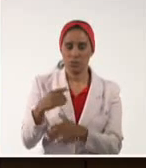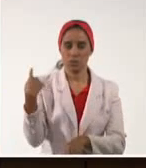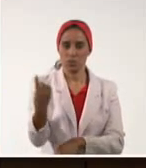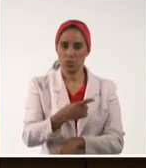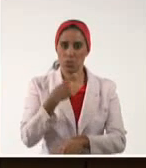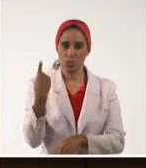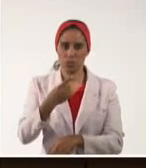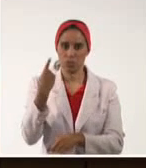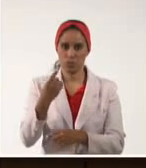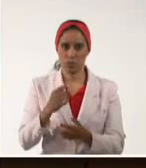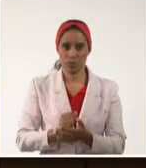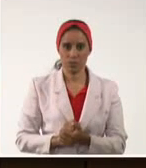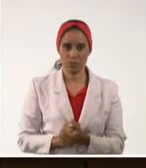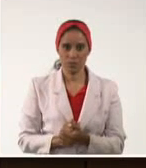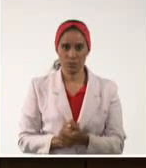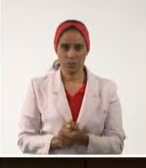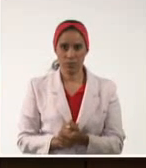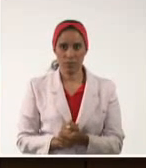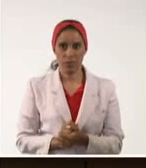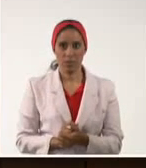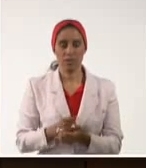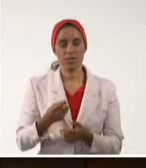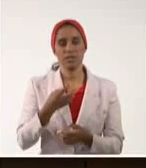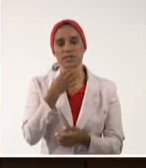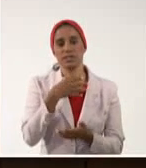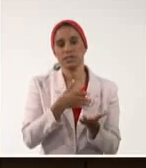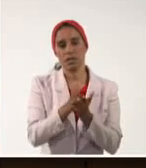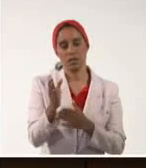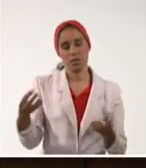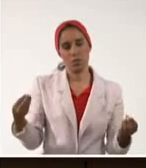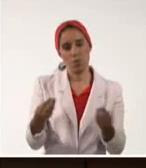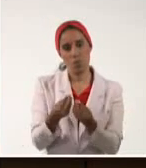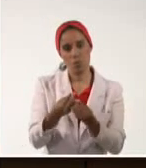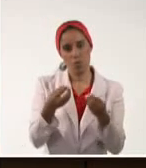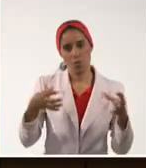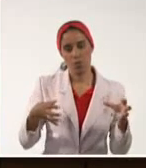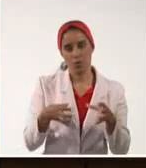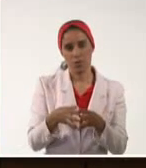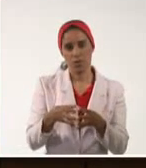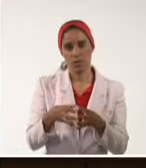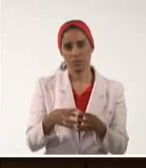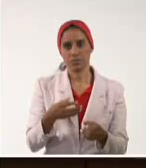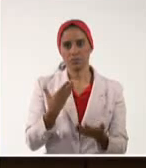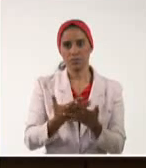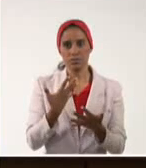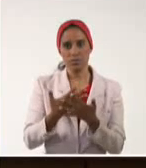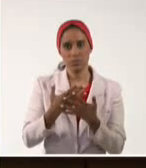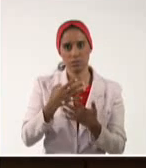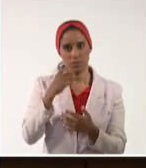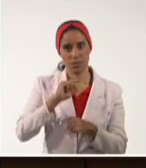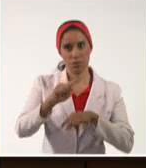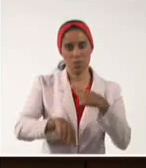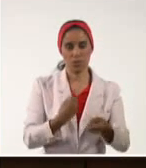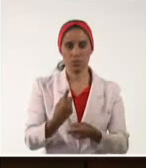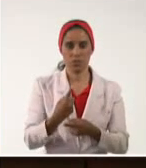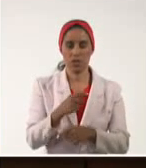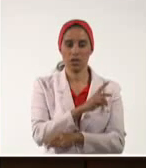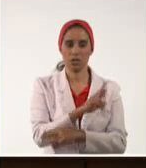la pretensión enemiga de fracturar la unidad y poner al sector no estatal de la economía en contra de la